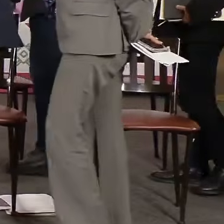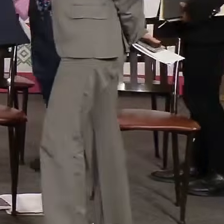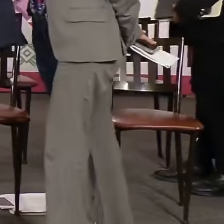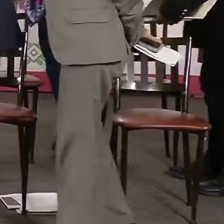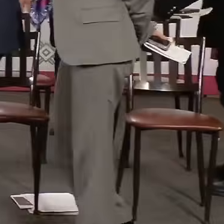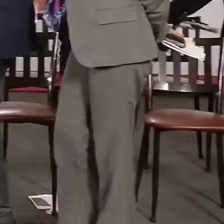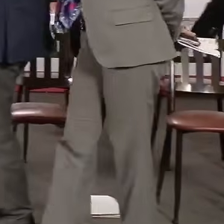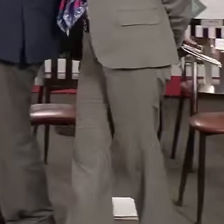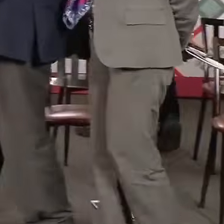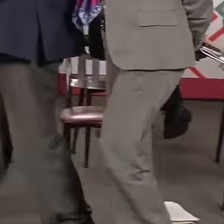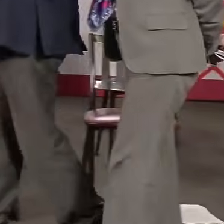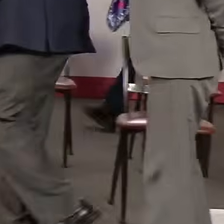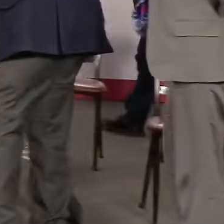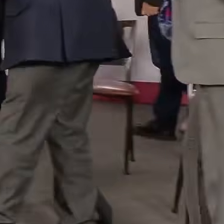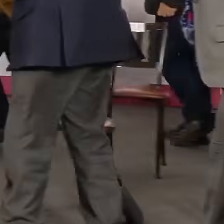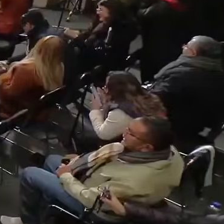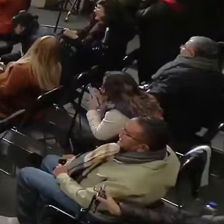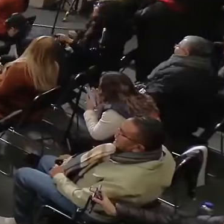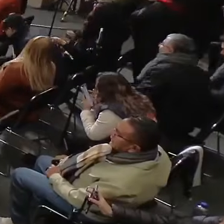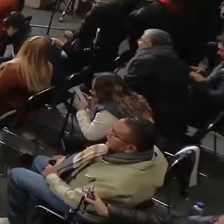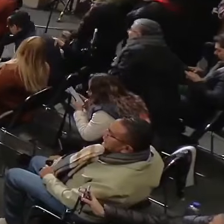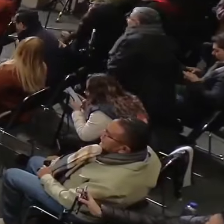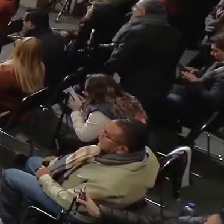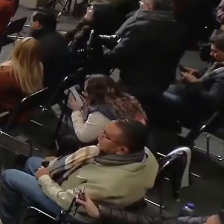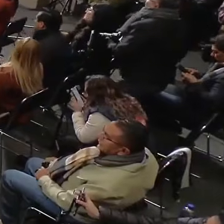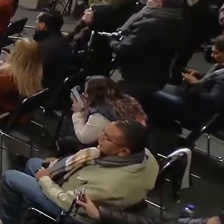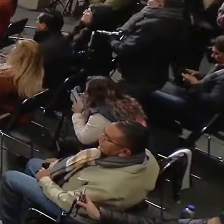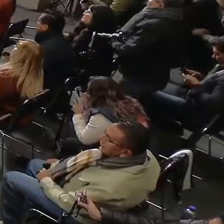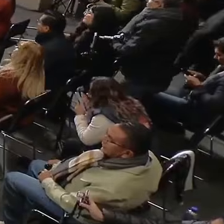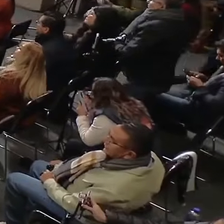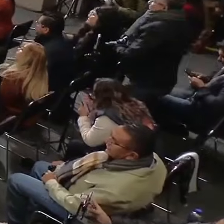Sí, vamos a hacer una foto con la gente. Al público de la gente.